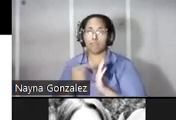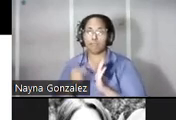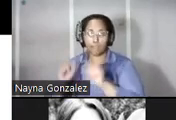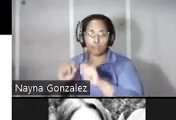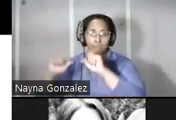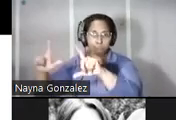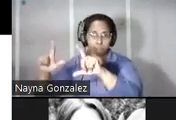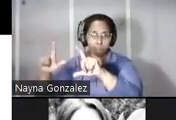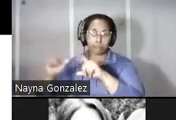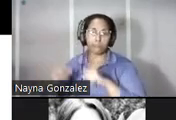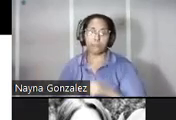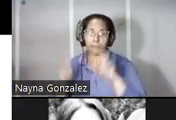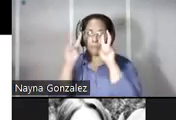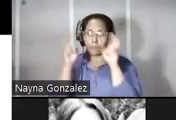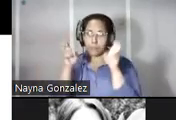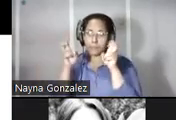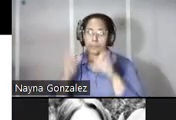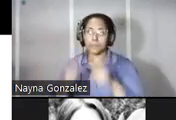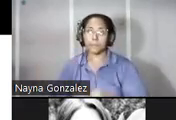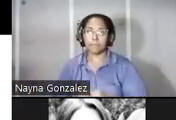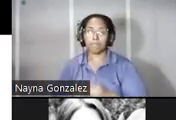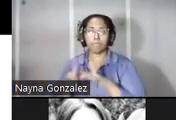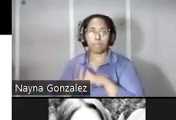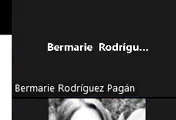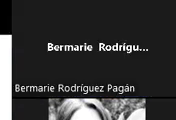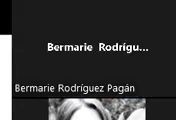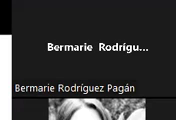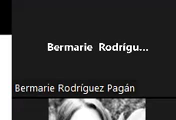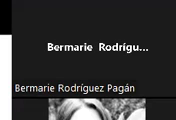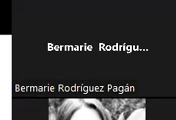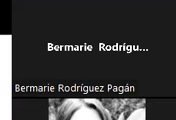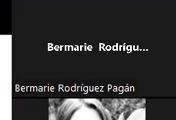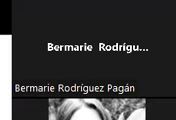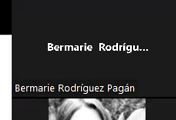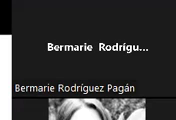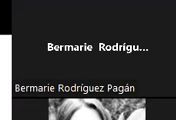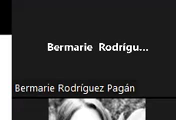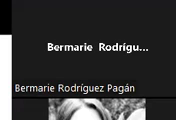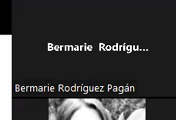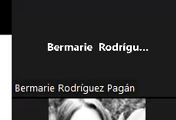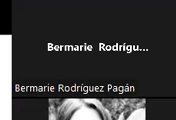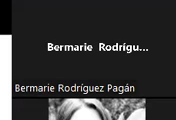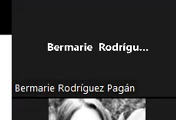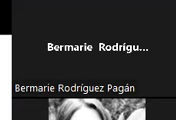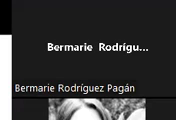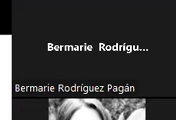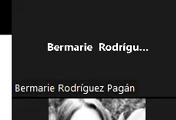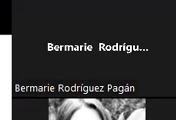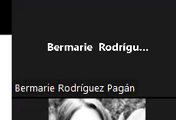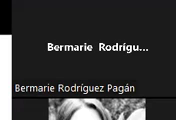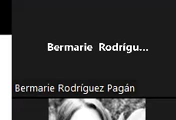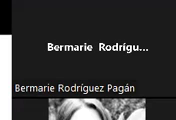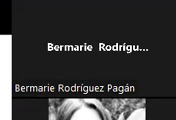algunos visuales relacionados con el tema. Así que voy a empezar con una contextualización de la